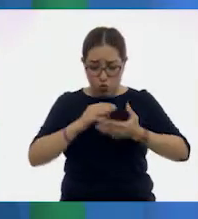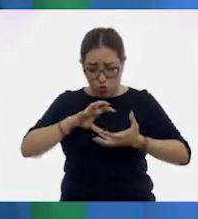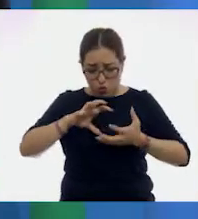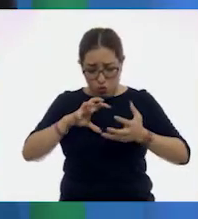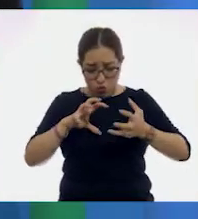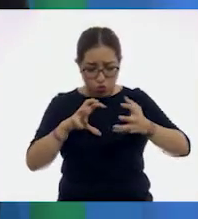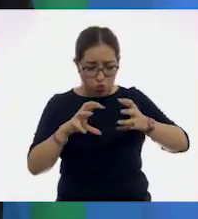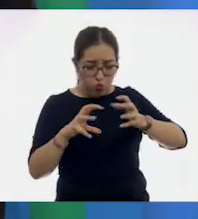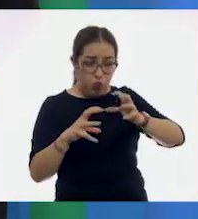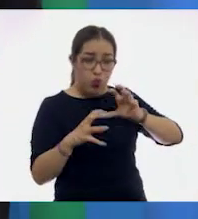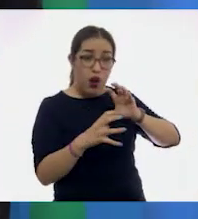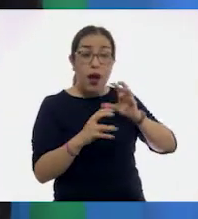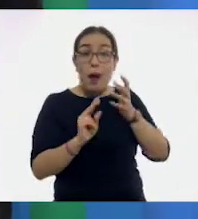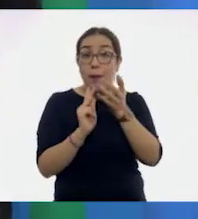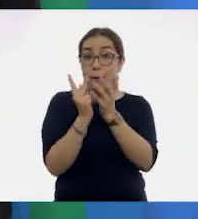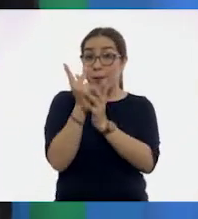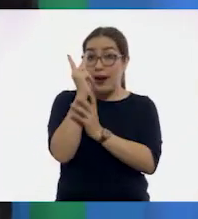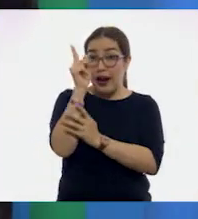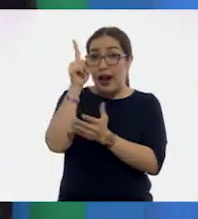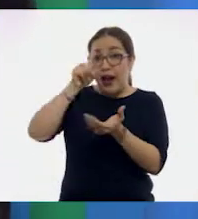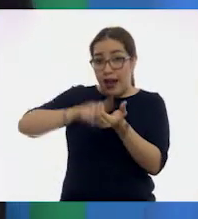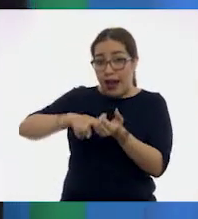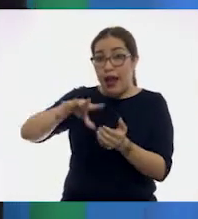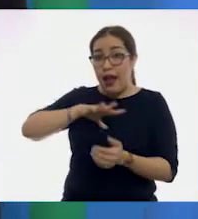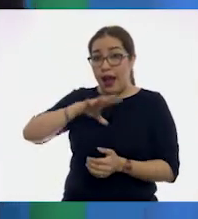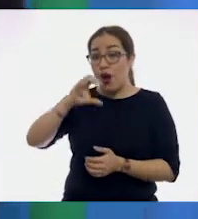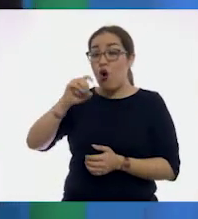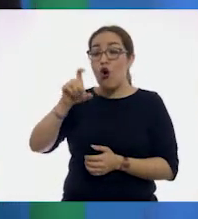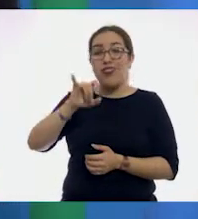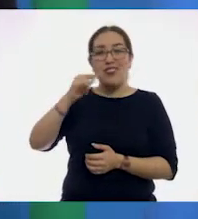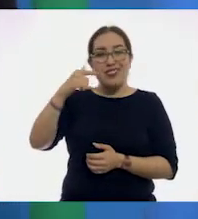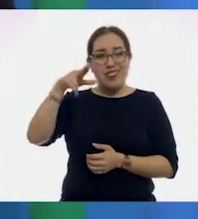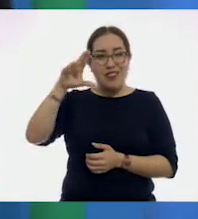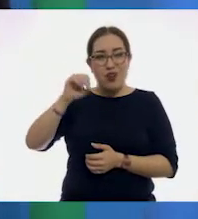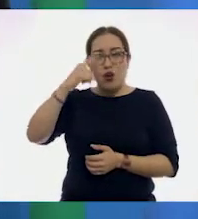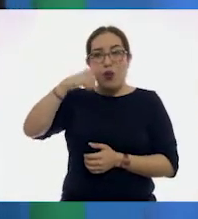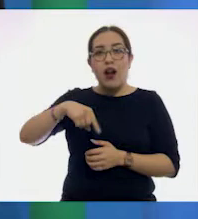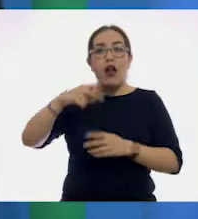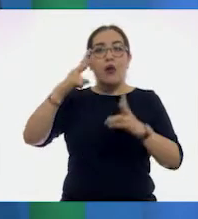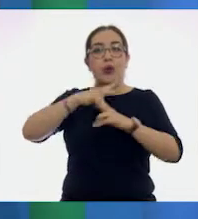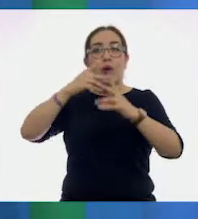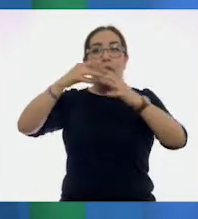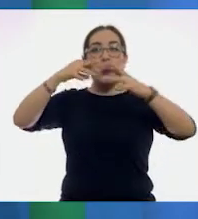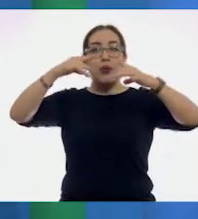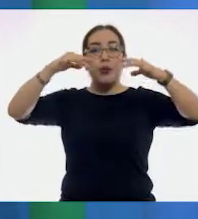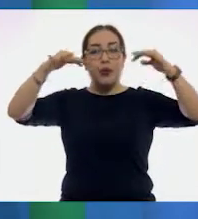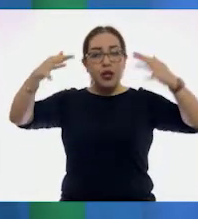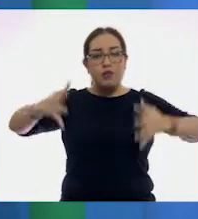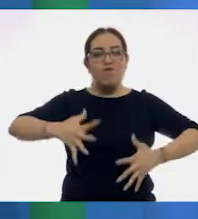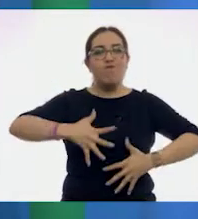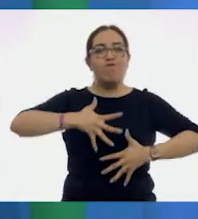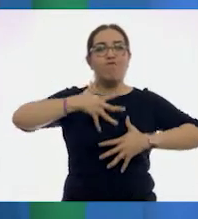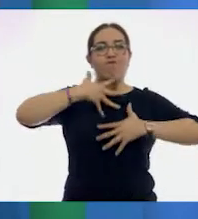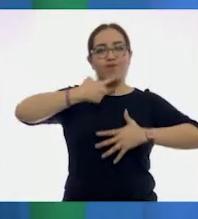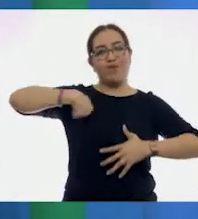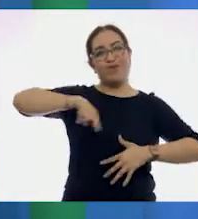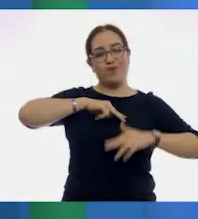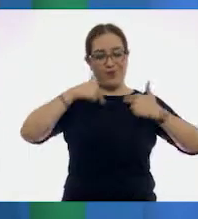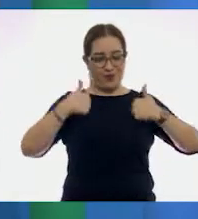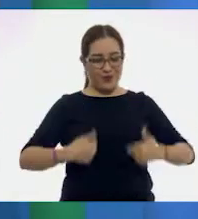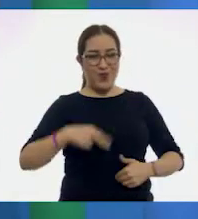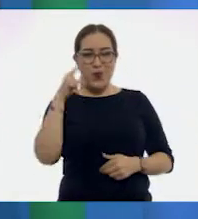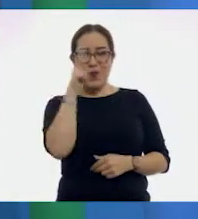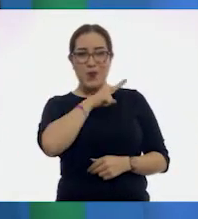Las plantas producen el oxígeno que respiramos, mantienen el agua, regulan la humedad